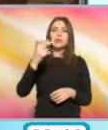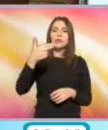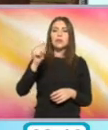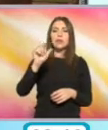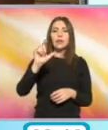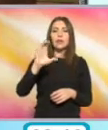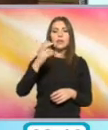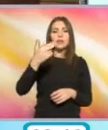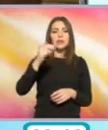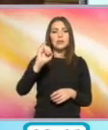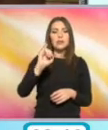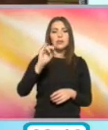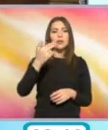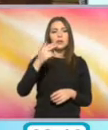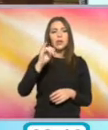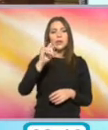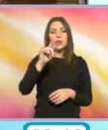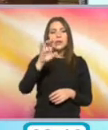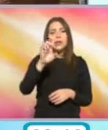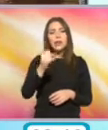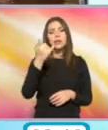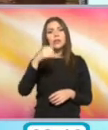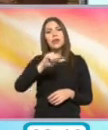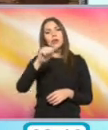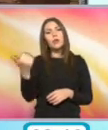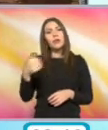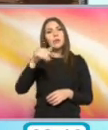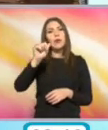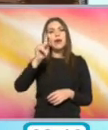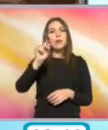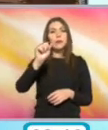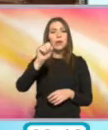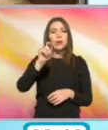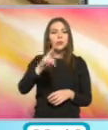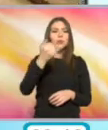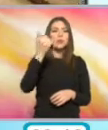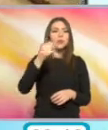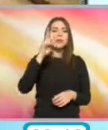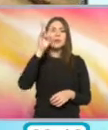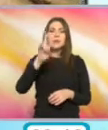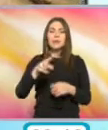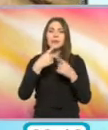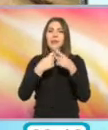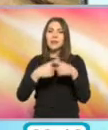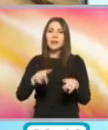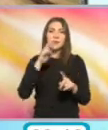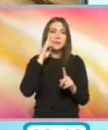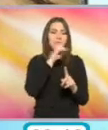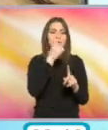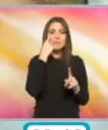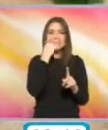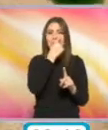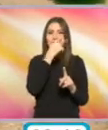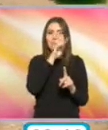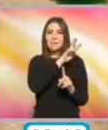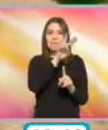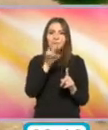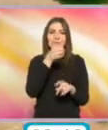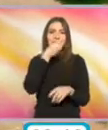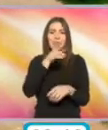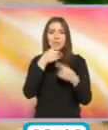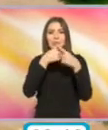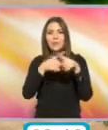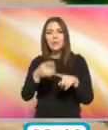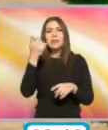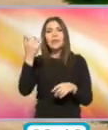chalchihuites y los malpaso, en fin. Es una cosa muy diferente de ver. Y los cielos, mira nada más los No, cielos, es que eso ¿no? está Es, maravilloso. es increíble.